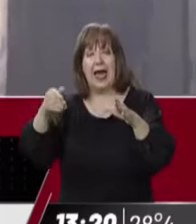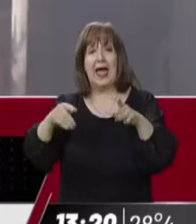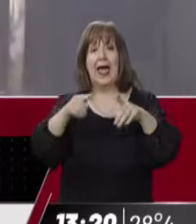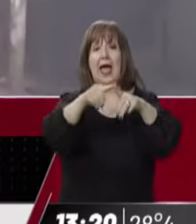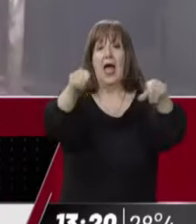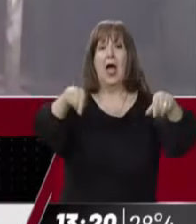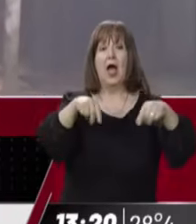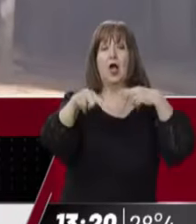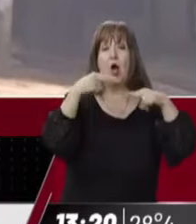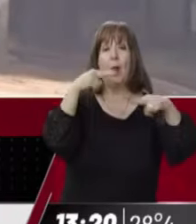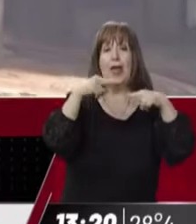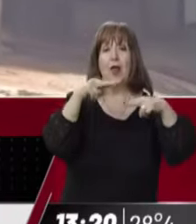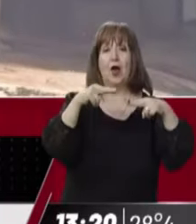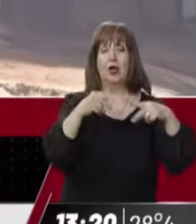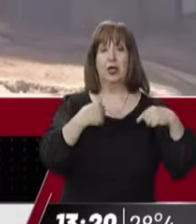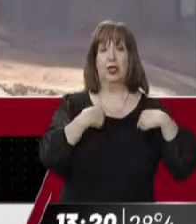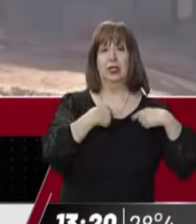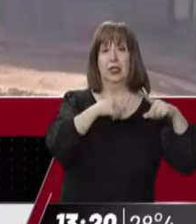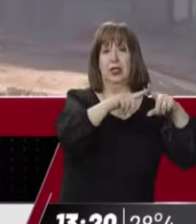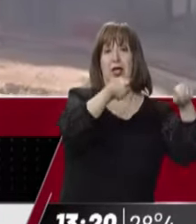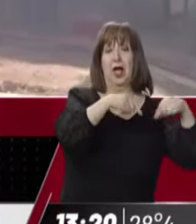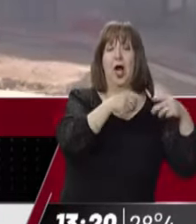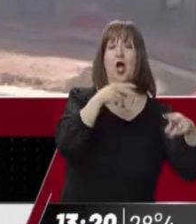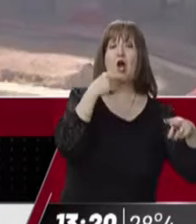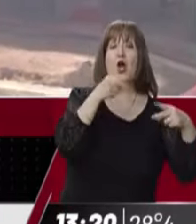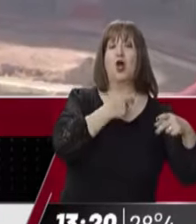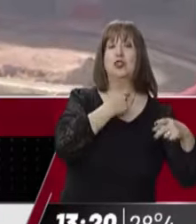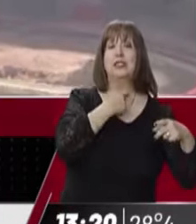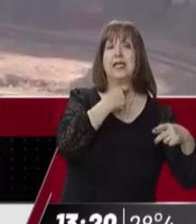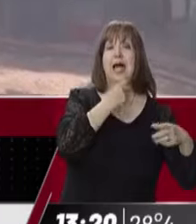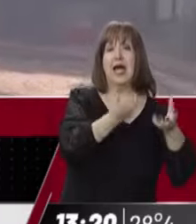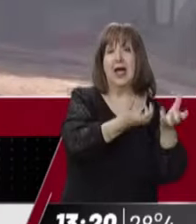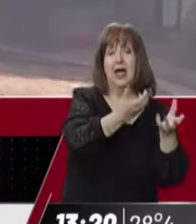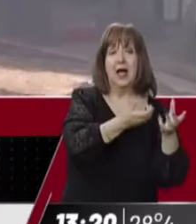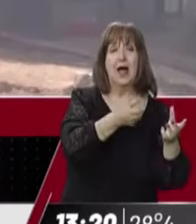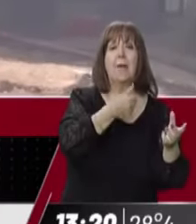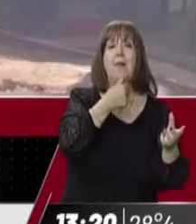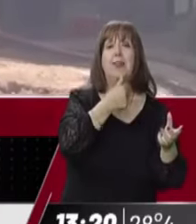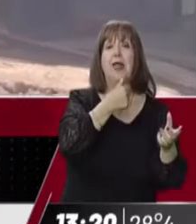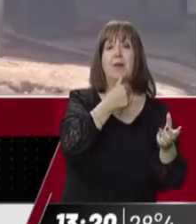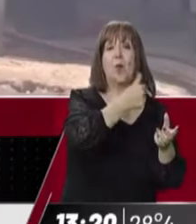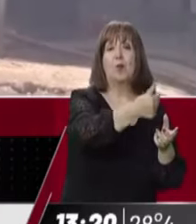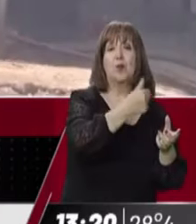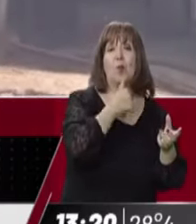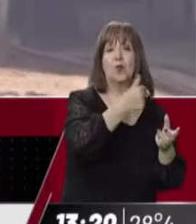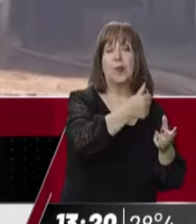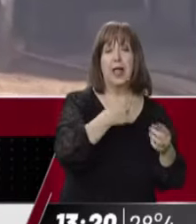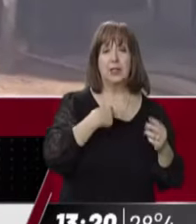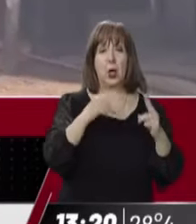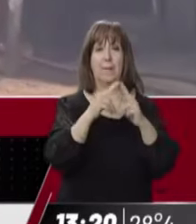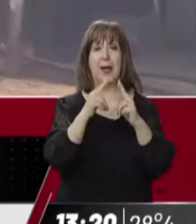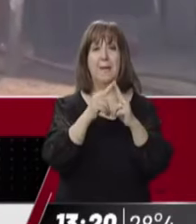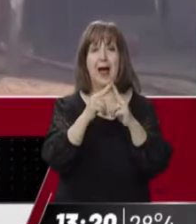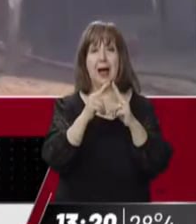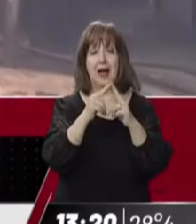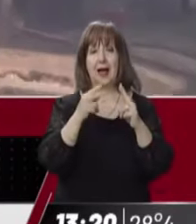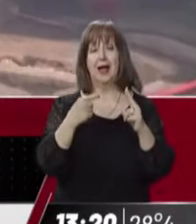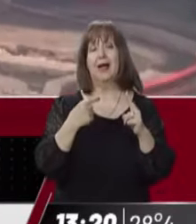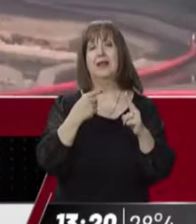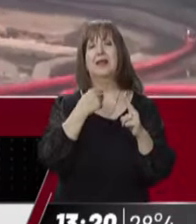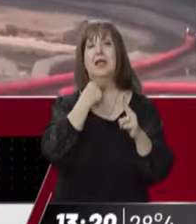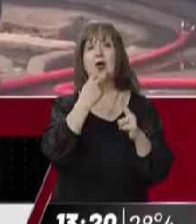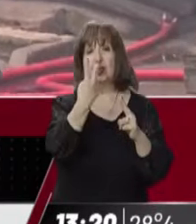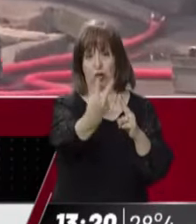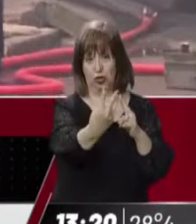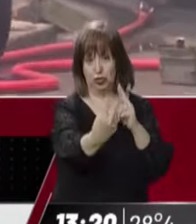estábamos con mis abuelos tomando mate vos tus abuelos y quiénes más mi prima y sus dos hijos hijos chiquitos sí Y de